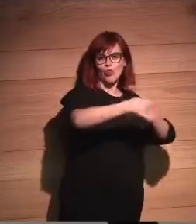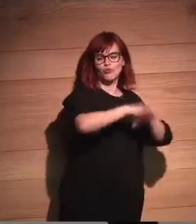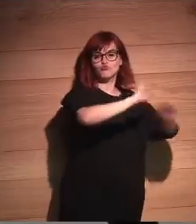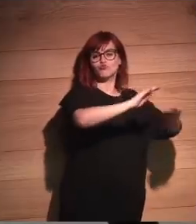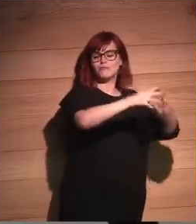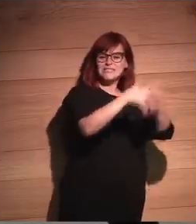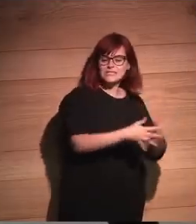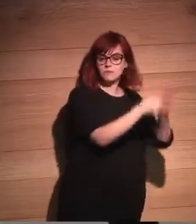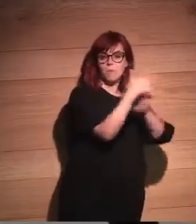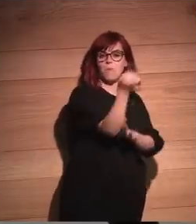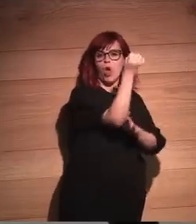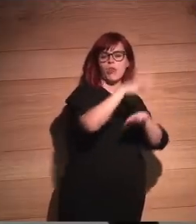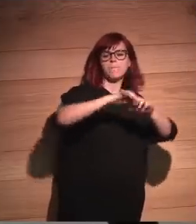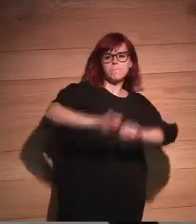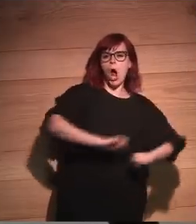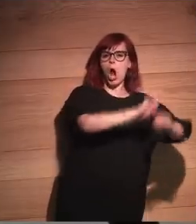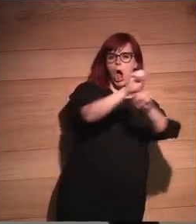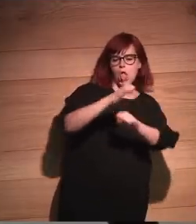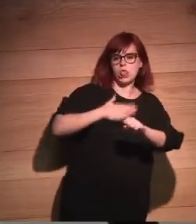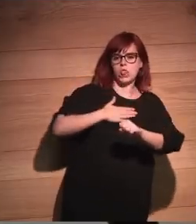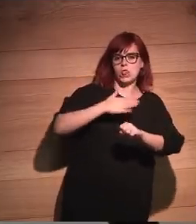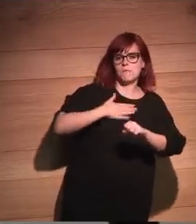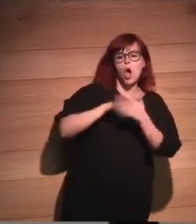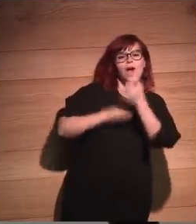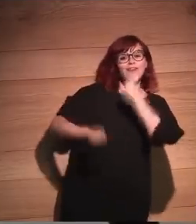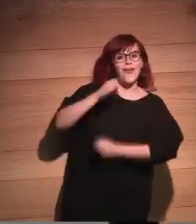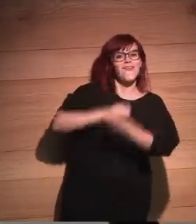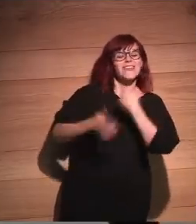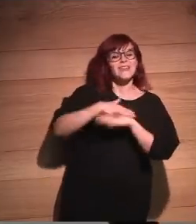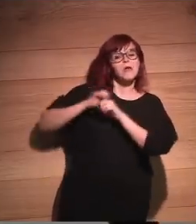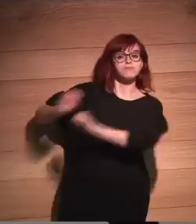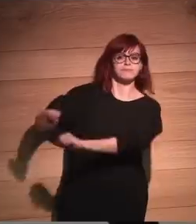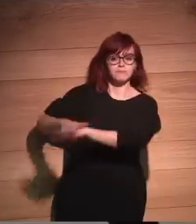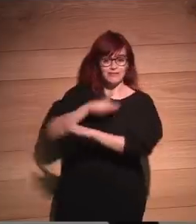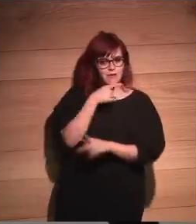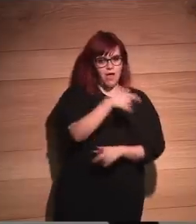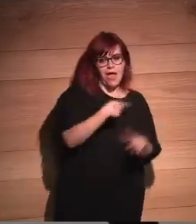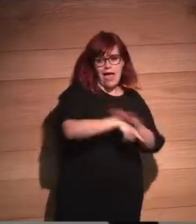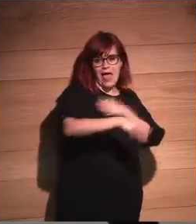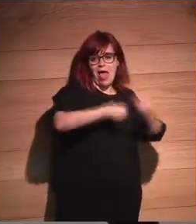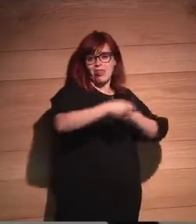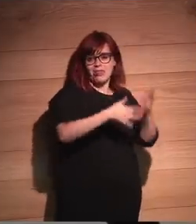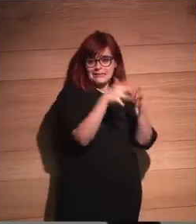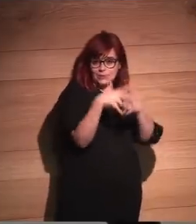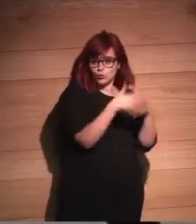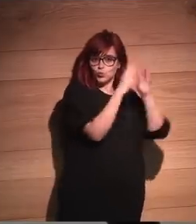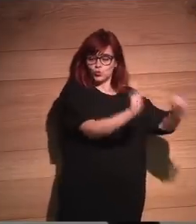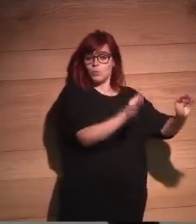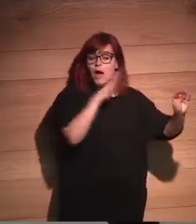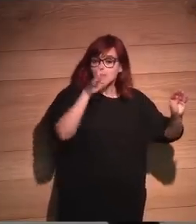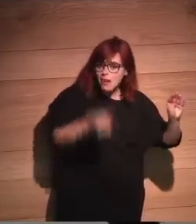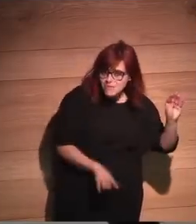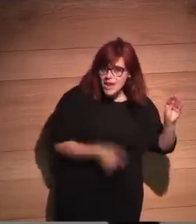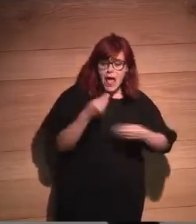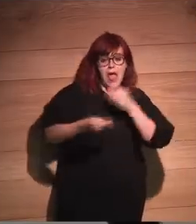negociación, dentro de ese proteccionismo económico que está practicando en este momento Estados Unidos, pero que también